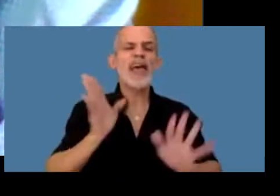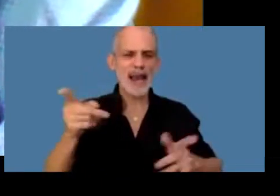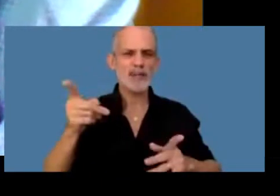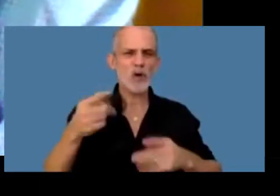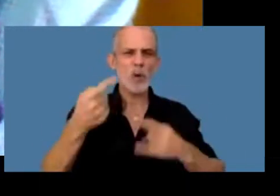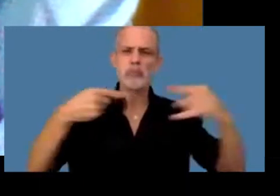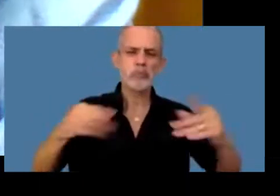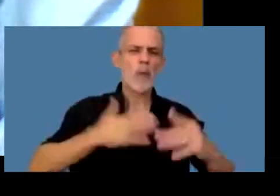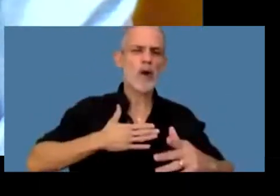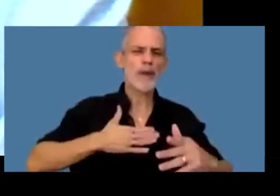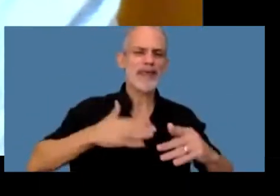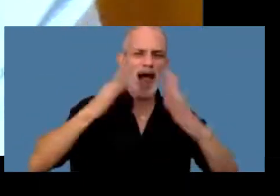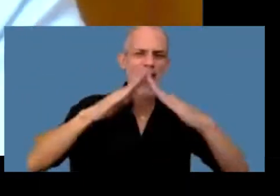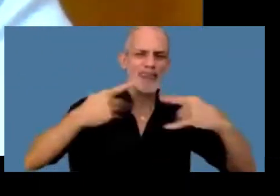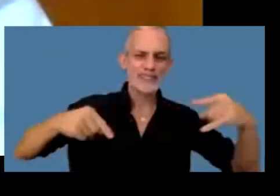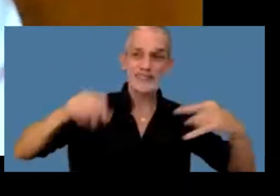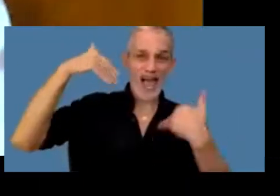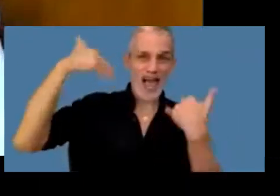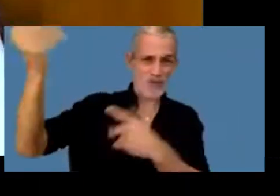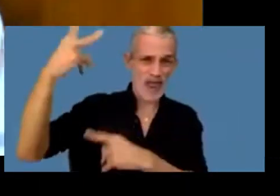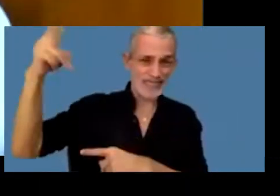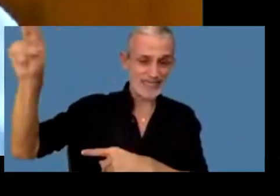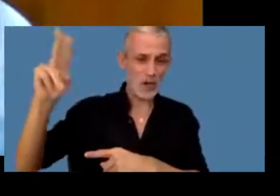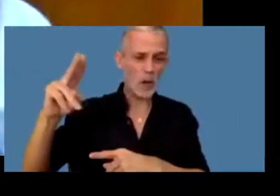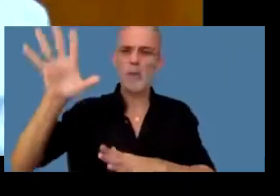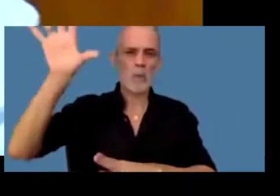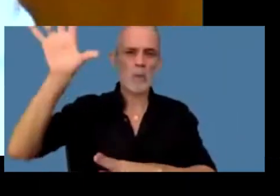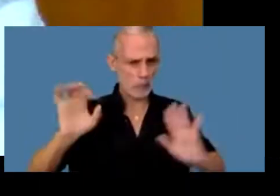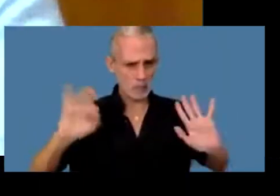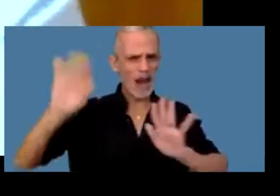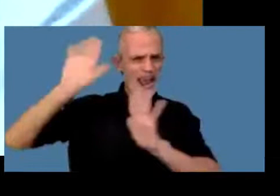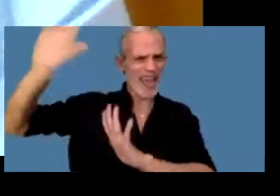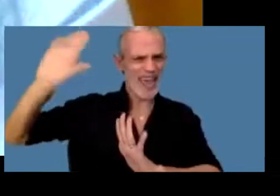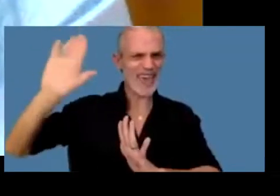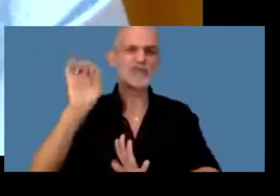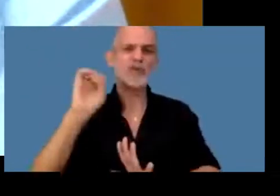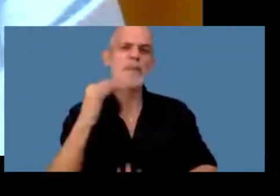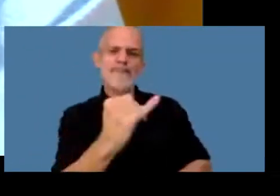exterior o inversiones en el exterior y no sin necesidad de traerlos, digamos, ¿no?